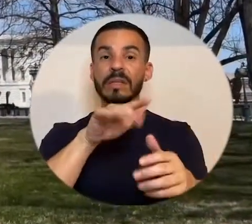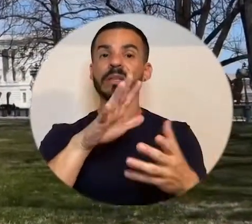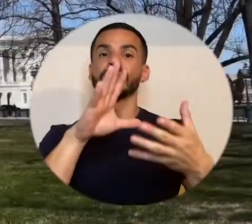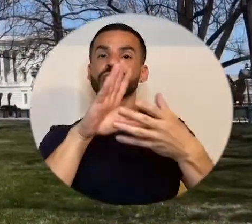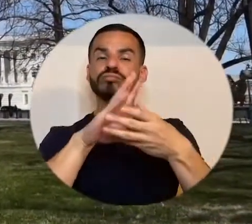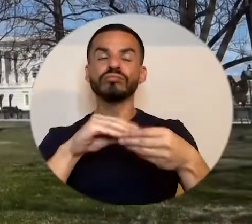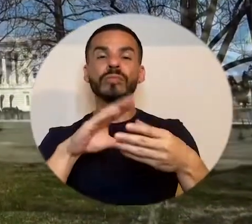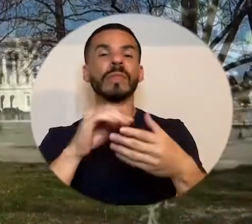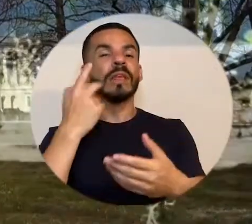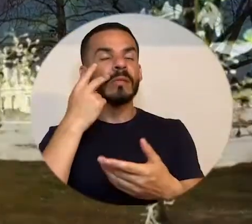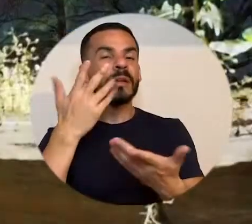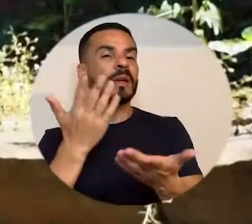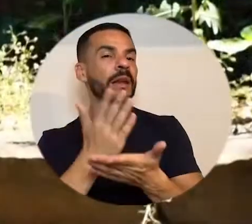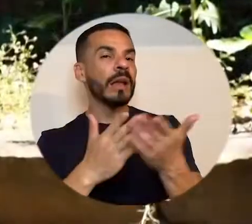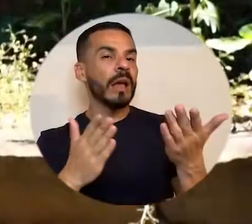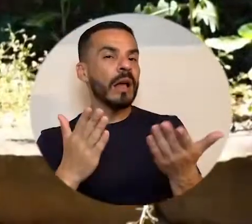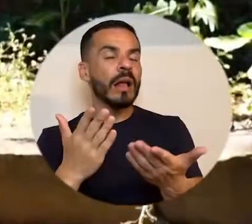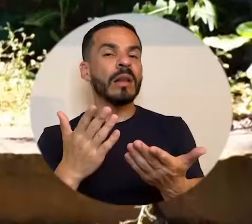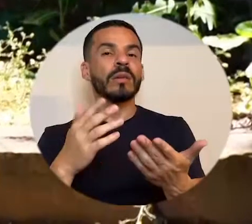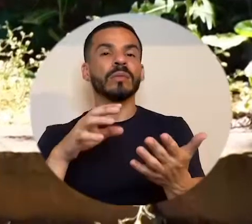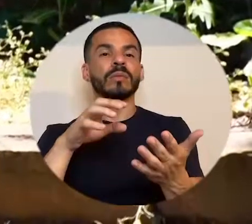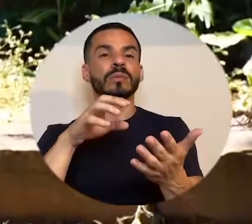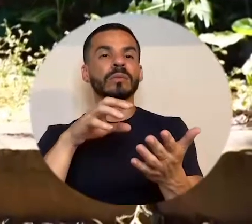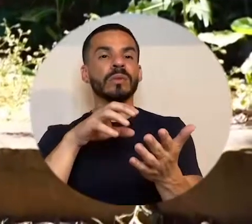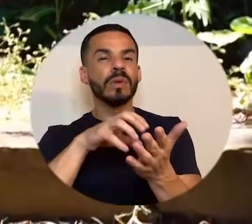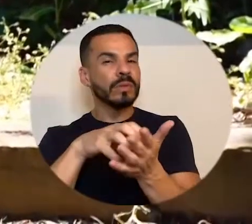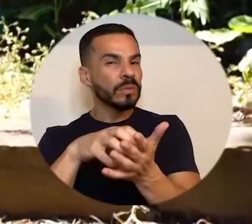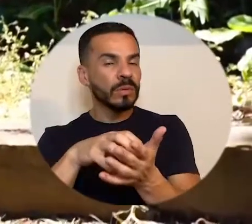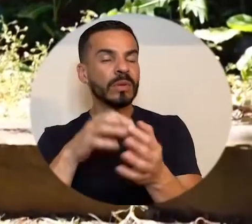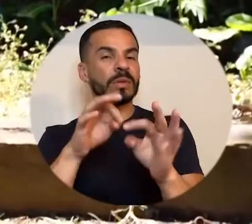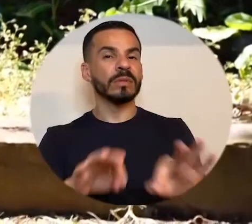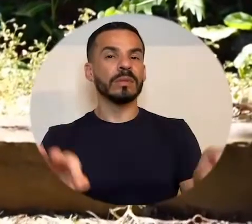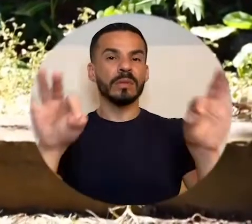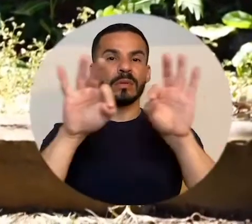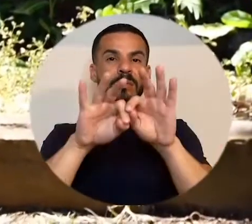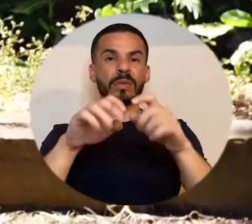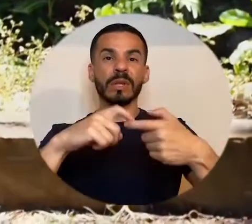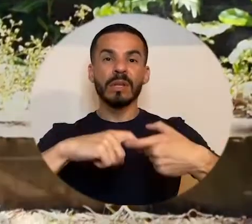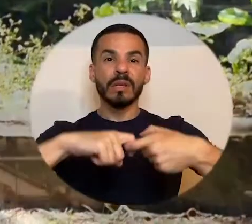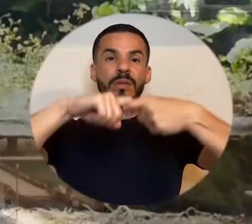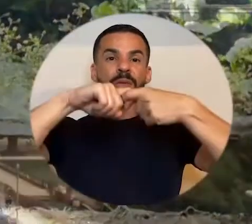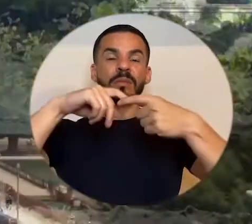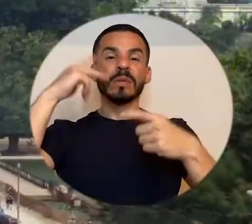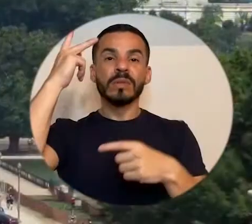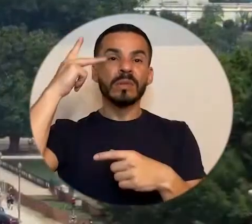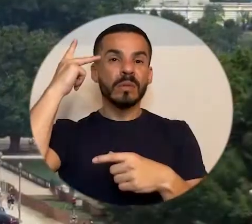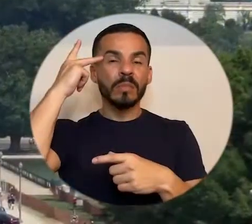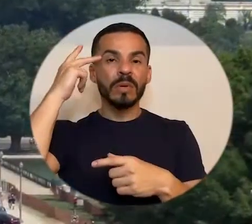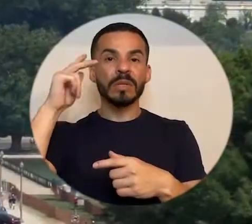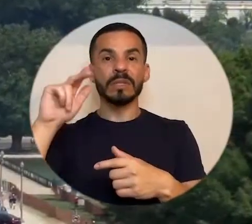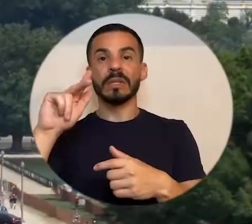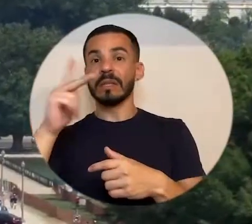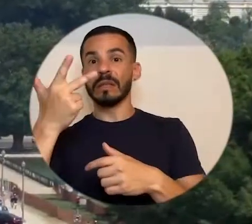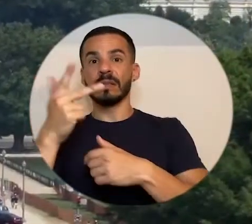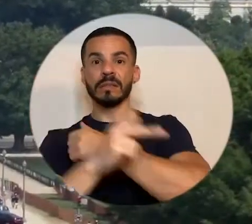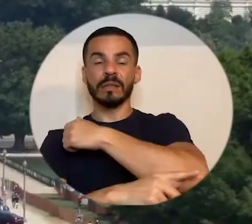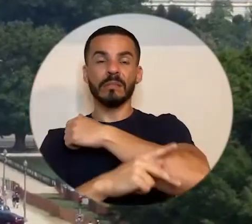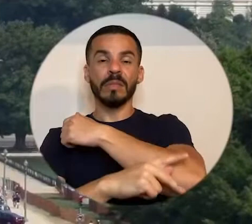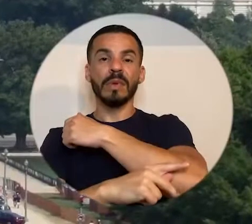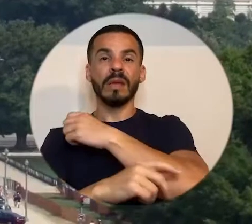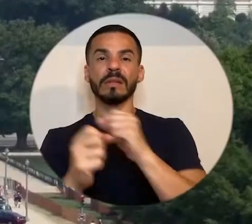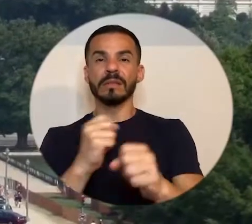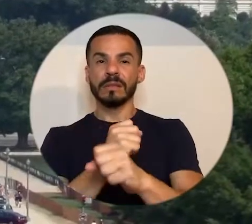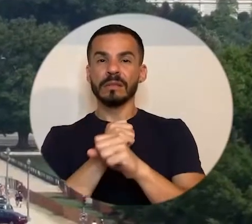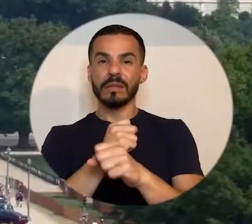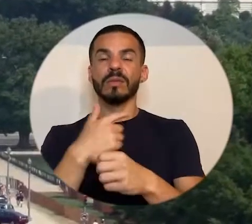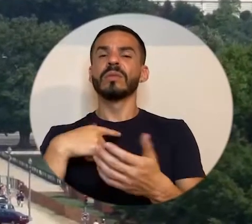migratoria y su narrativa. Se empiezan a dar algunos cuestionamientos importantes y la suspensión de las políticas del tercer país seguro,